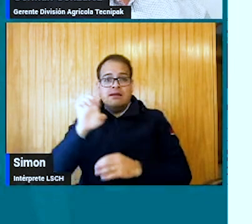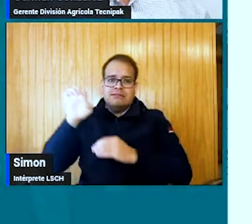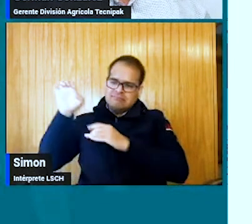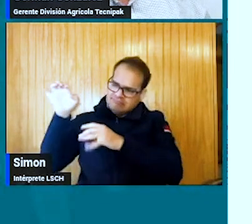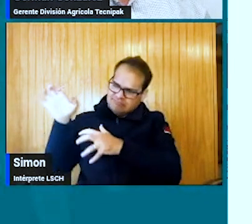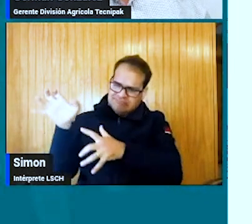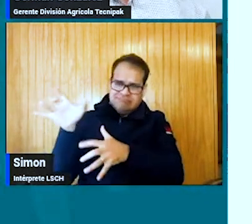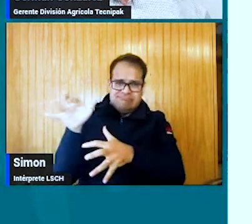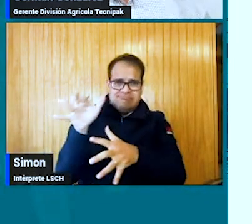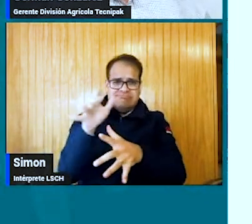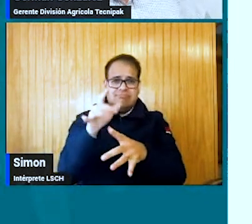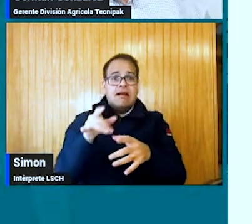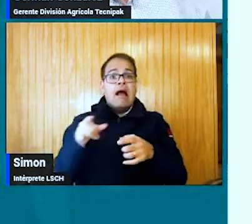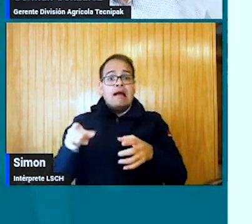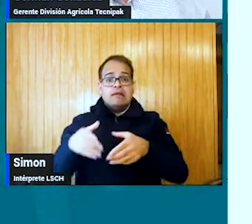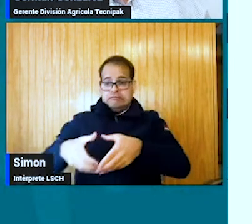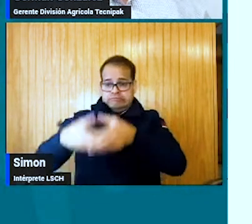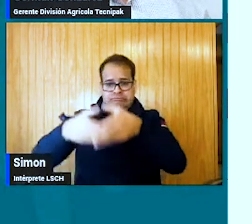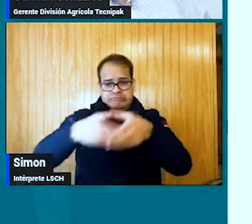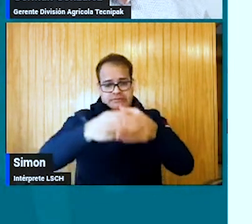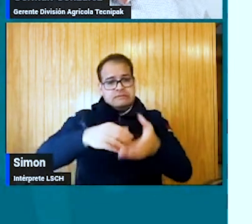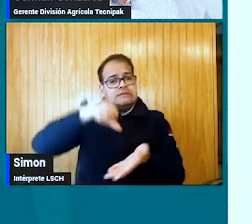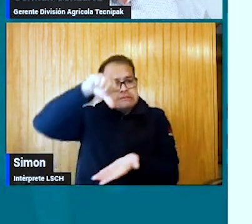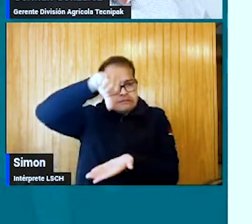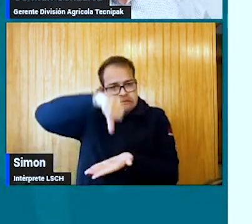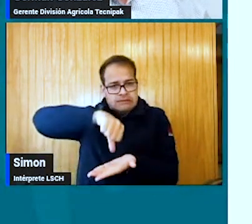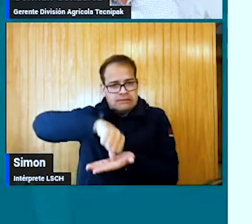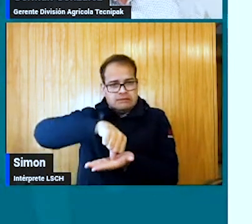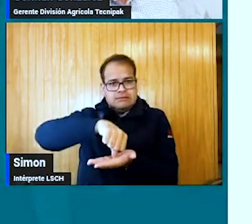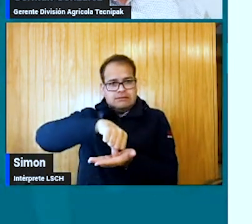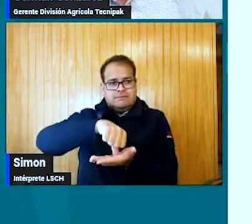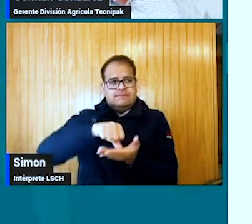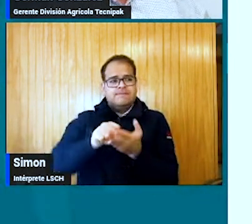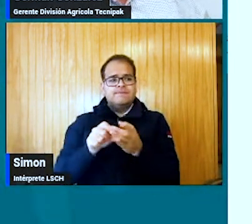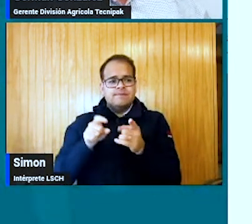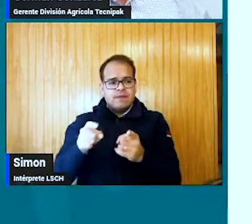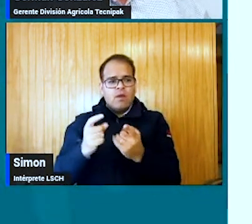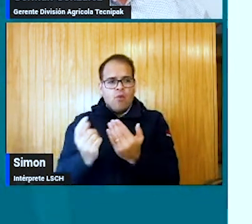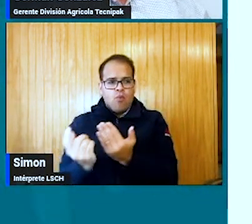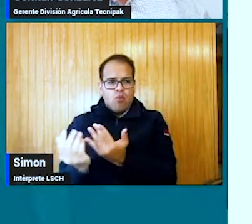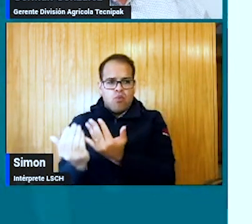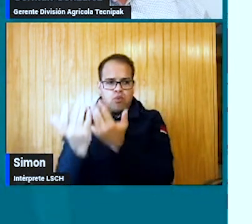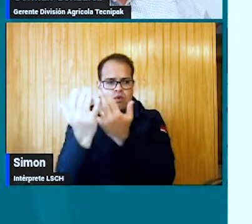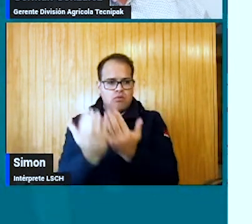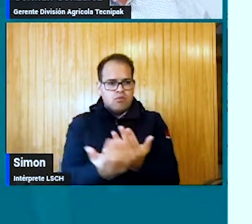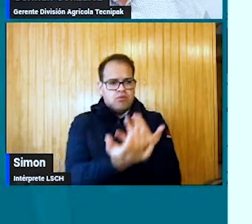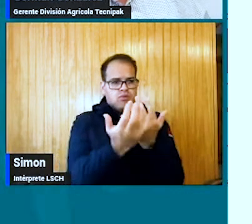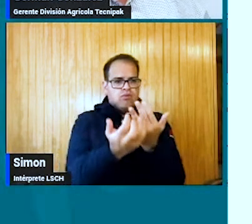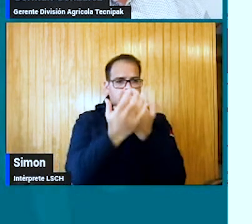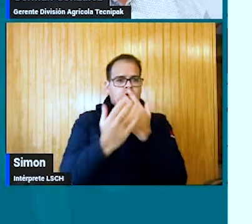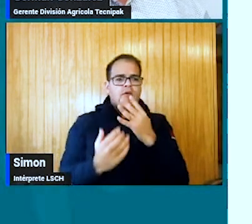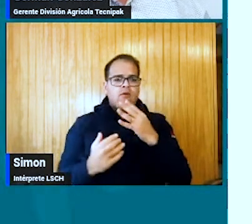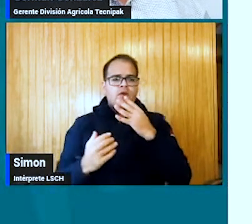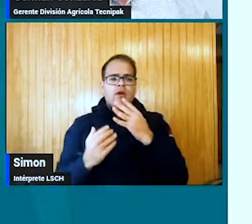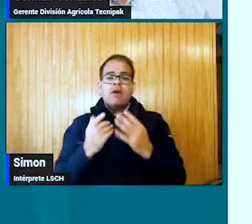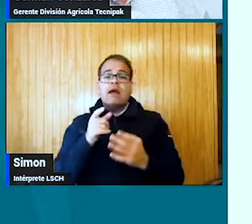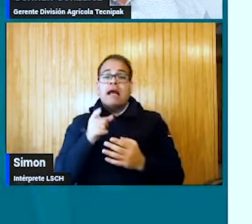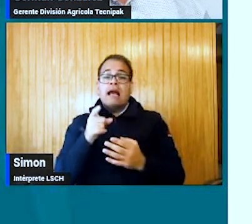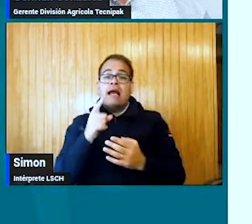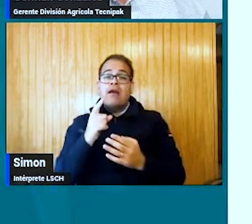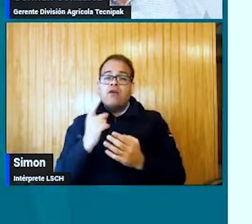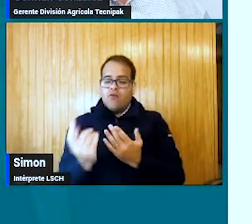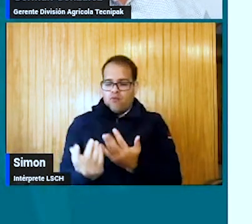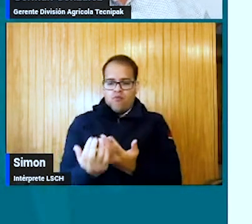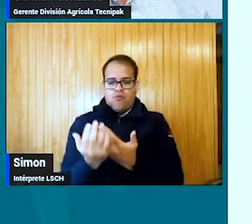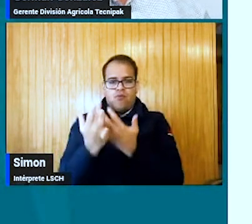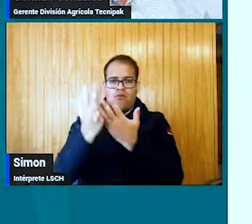calefactores centrales. El calefactor central aporta fuego bajo la hélice, o sea,